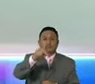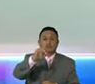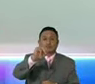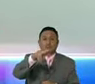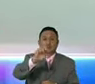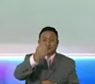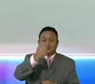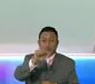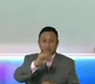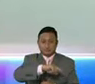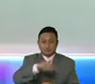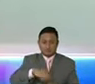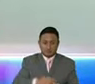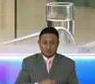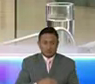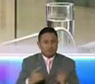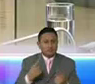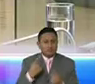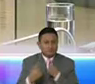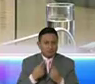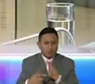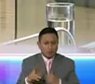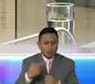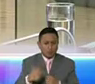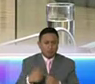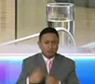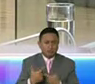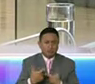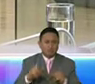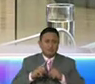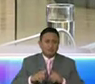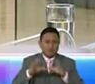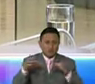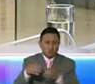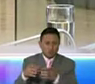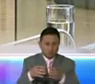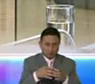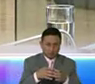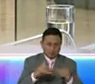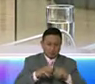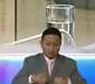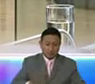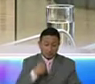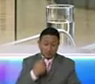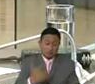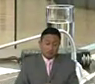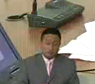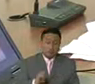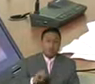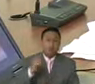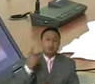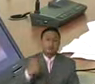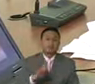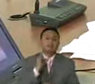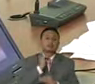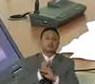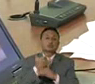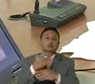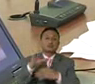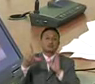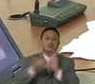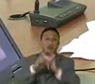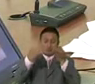que se mantendrán constantes diálogos de participación con los distintos sectores. Sin embargo, dijo que solo se lo hará con instituciones